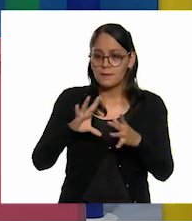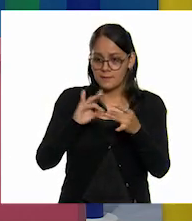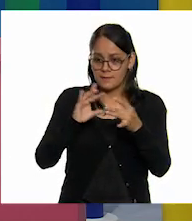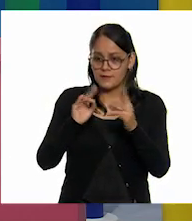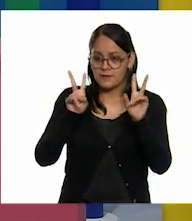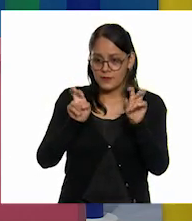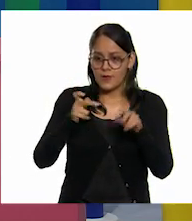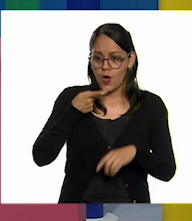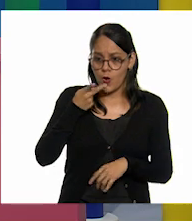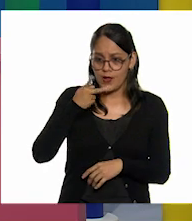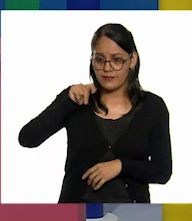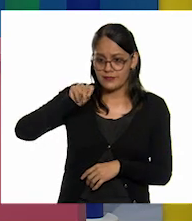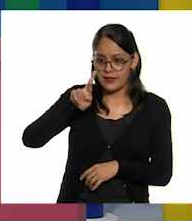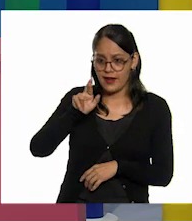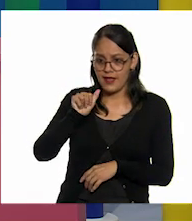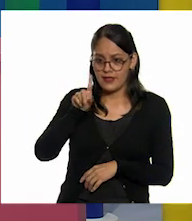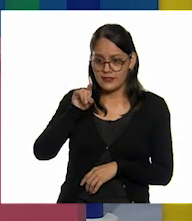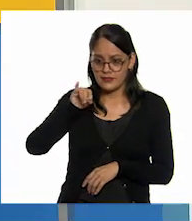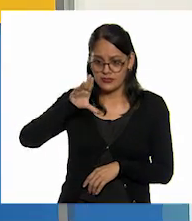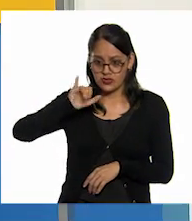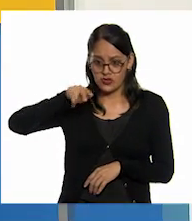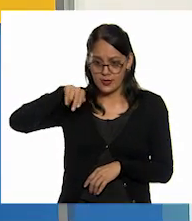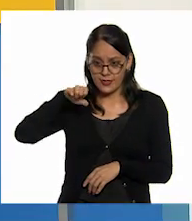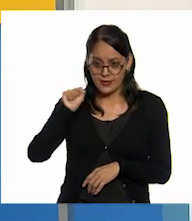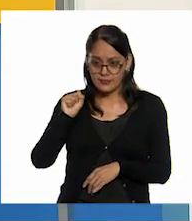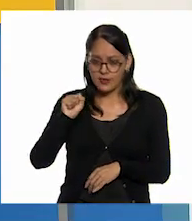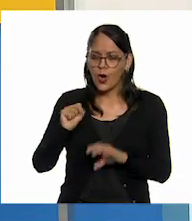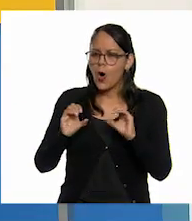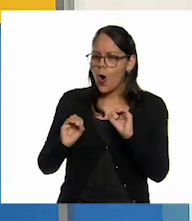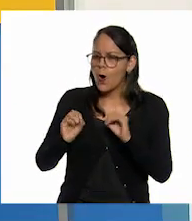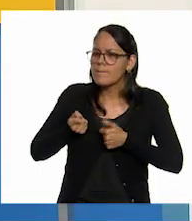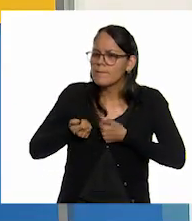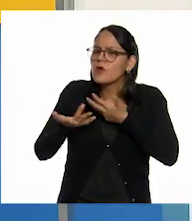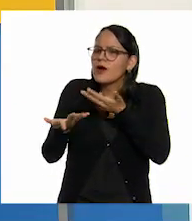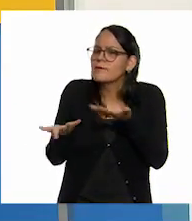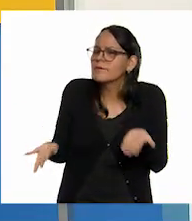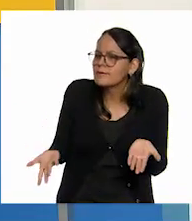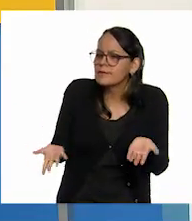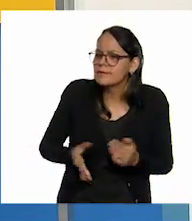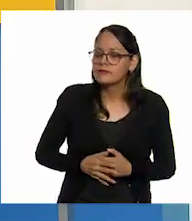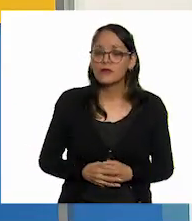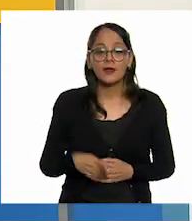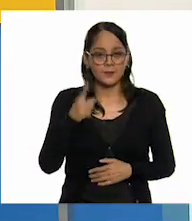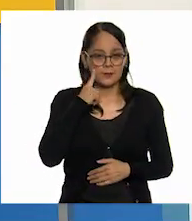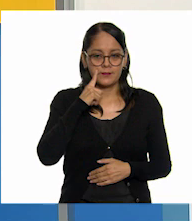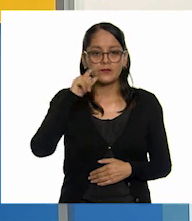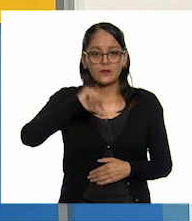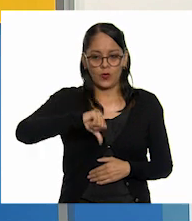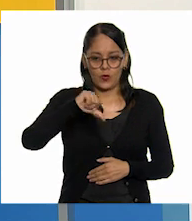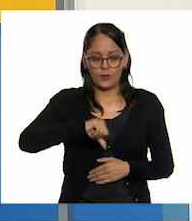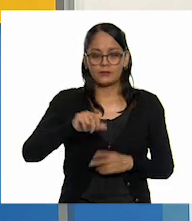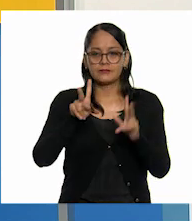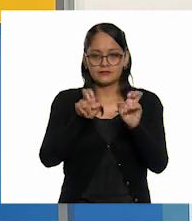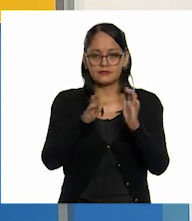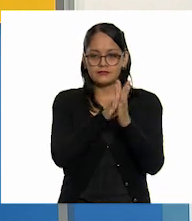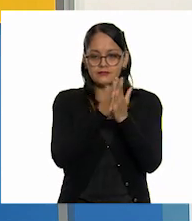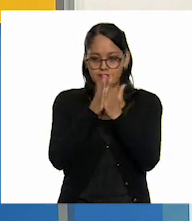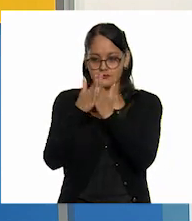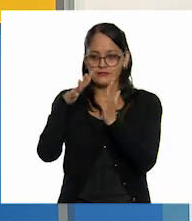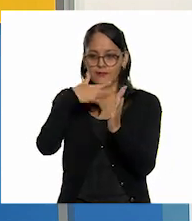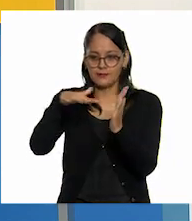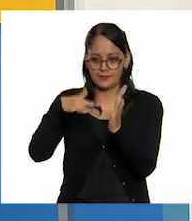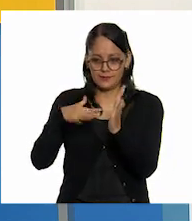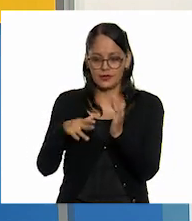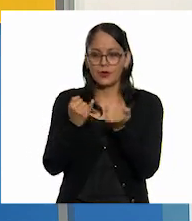vamos a volver a ver poemas? No, pero vamos a regresar al tema literario. Estaremos